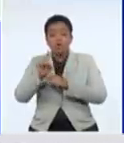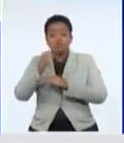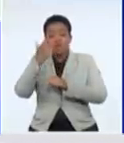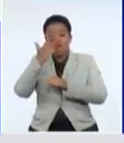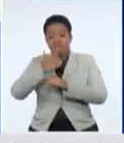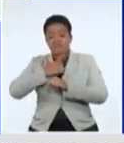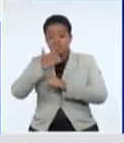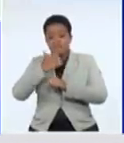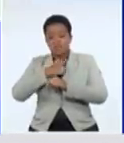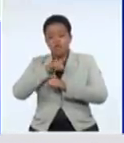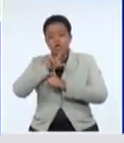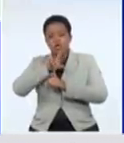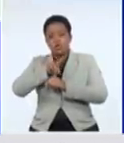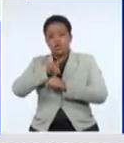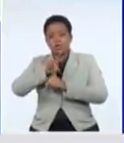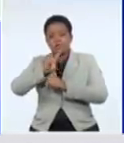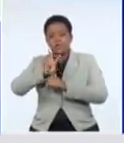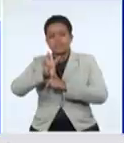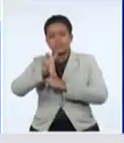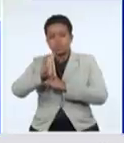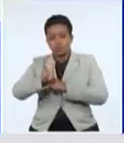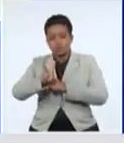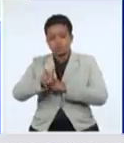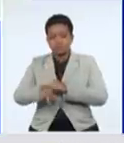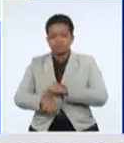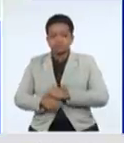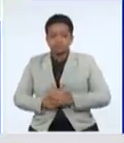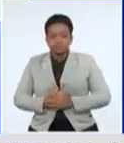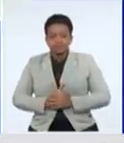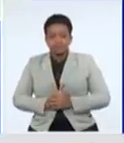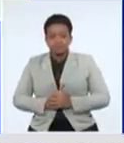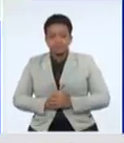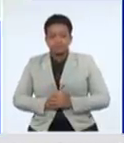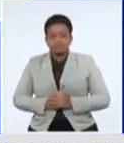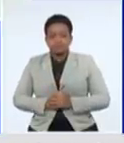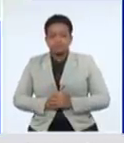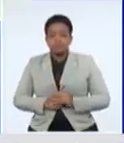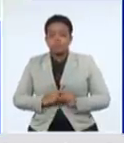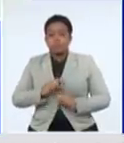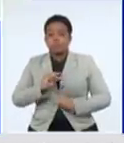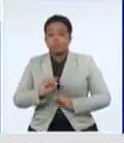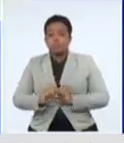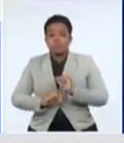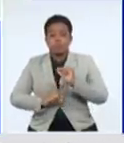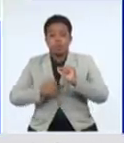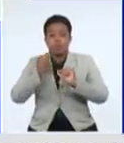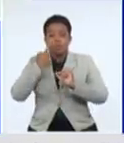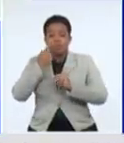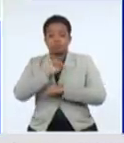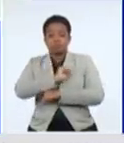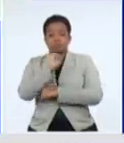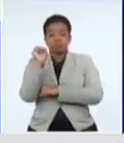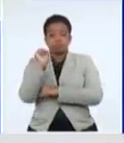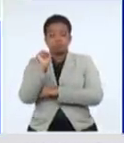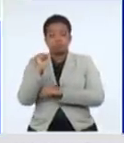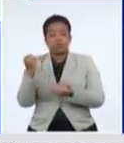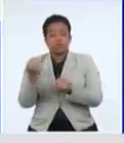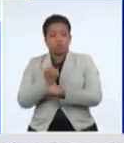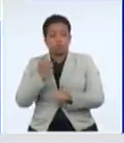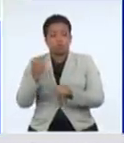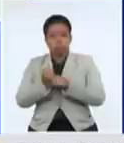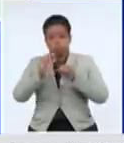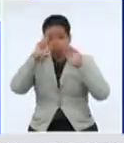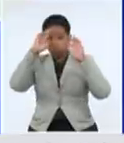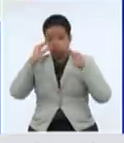tuvimos 932 casos. Realmente se va logrando lo que para tanto ha trabajado todo el